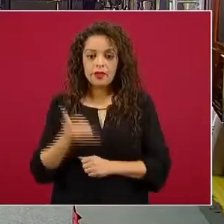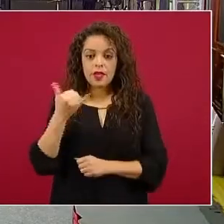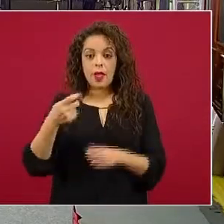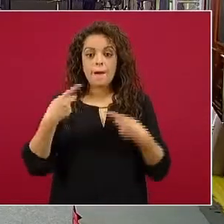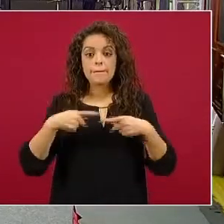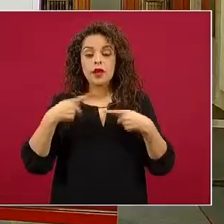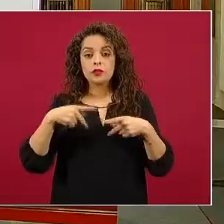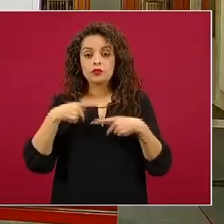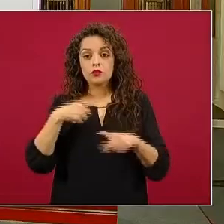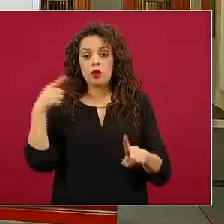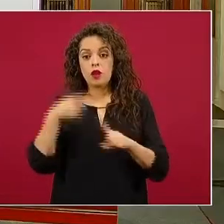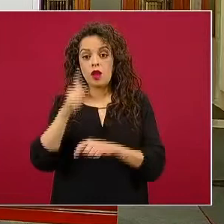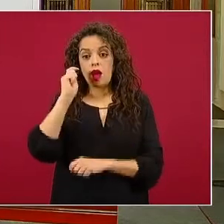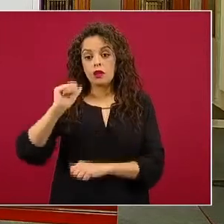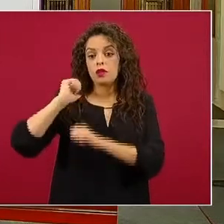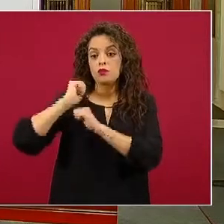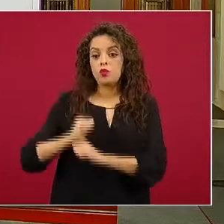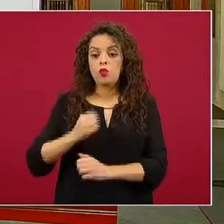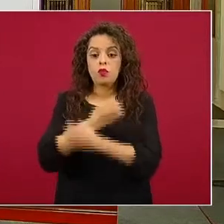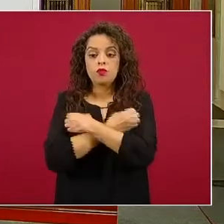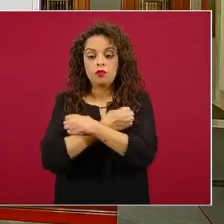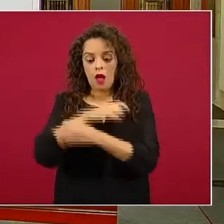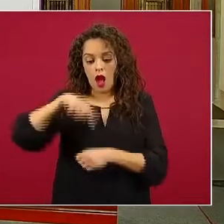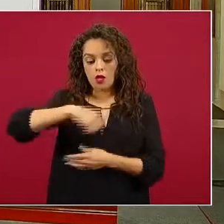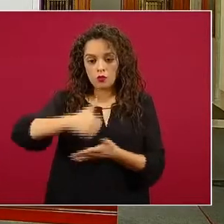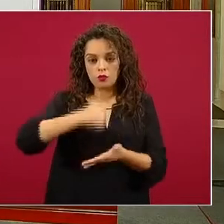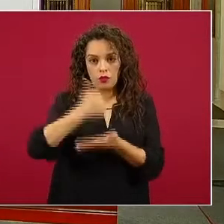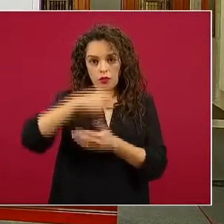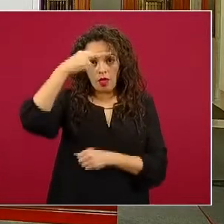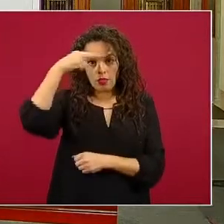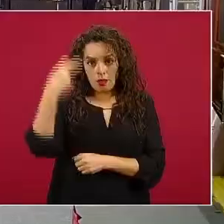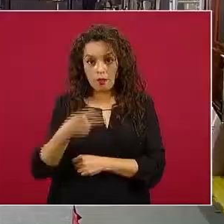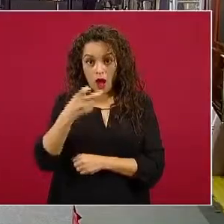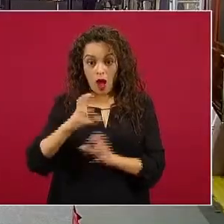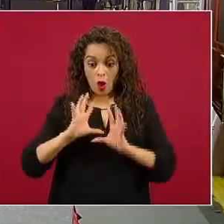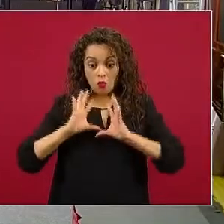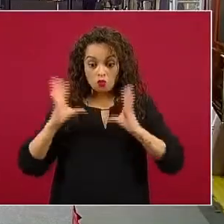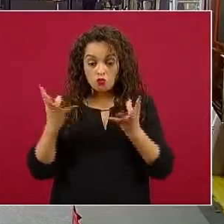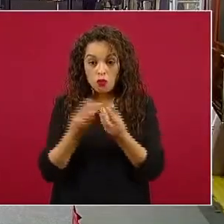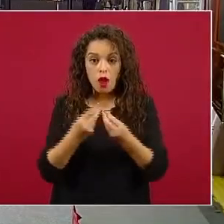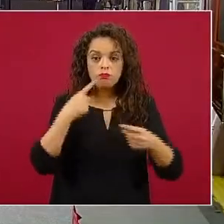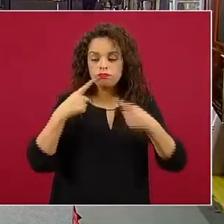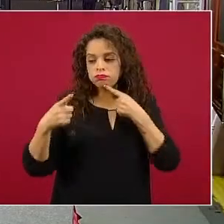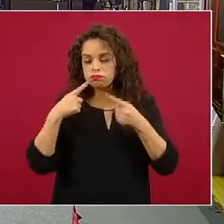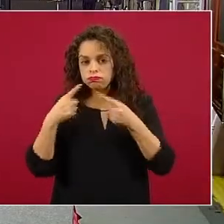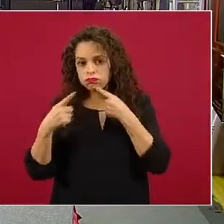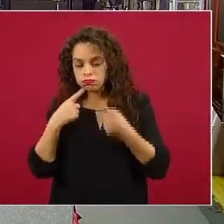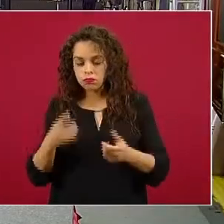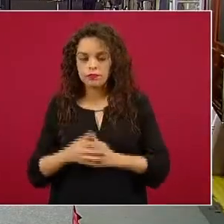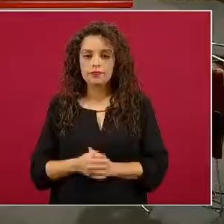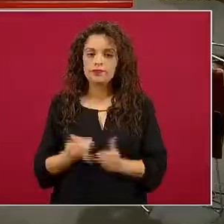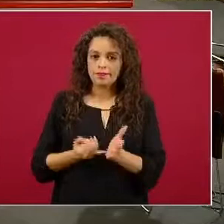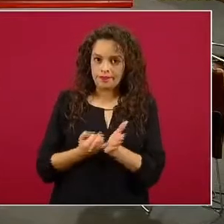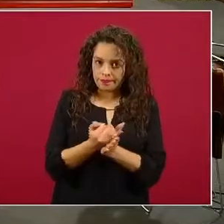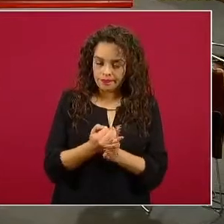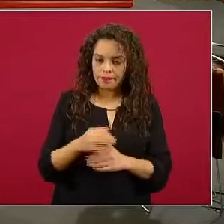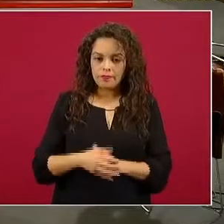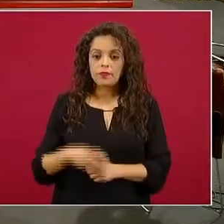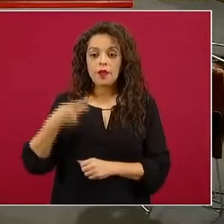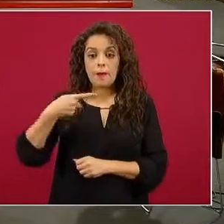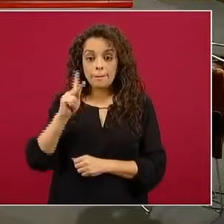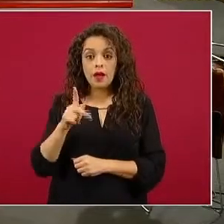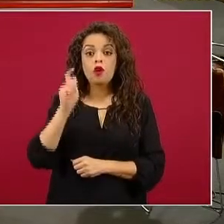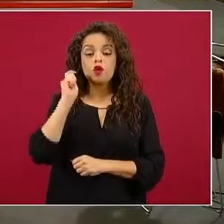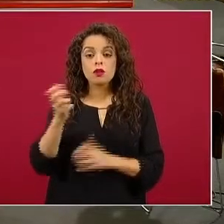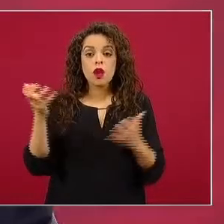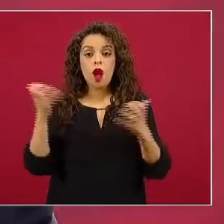de la Autoridad Educativa de la Ciudad de México. Y lo preside ex oficio el secretario de Educación